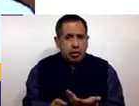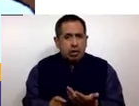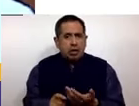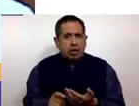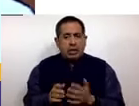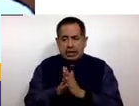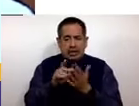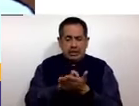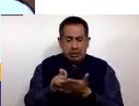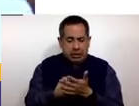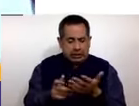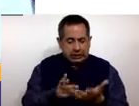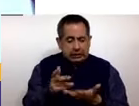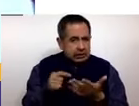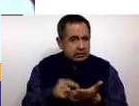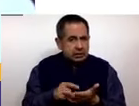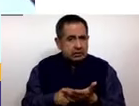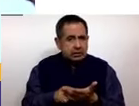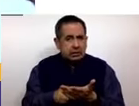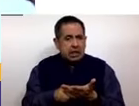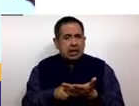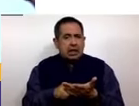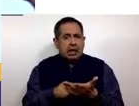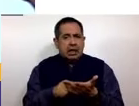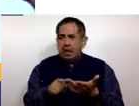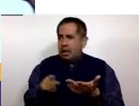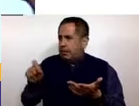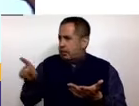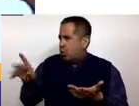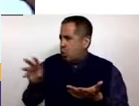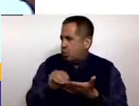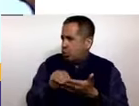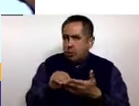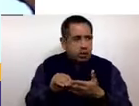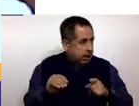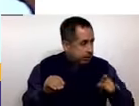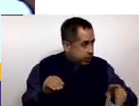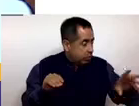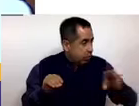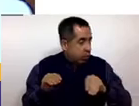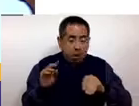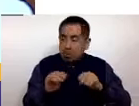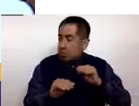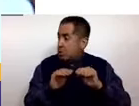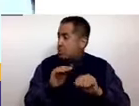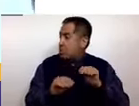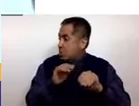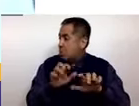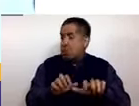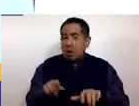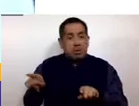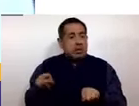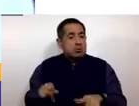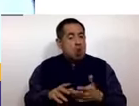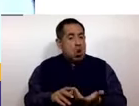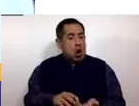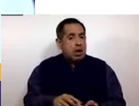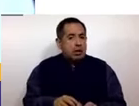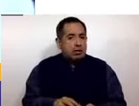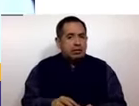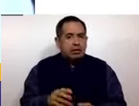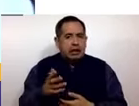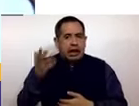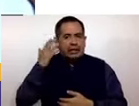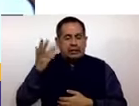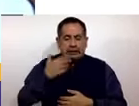como que se está escribiendo a sí mismo mientras estoy haciendo el trabajo de cuidados, y todos los miedos que eso me